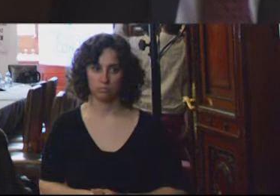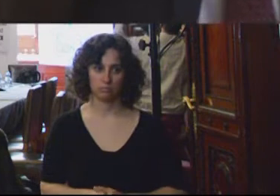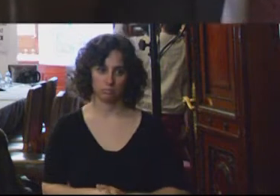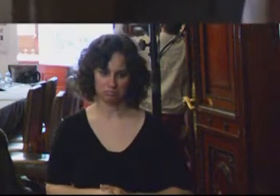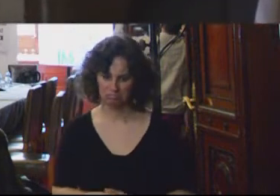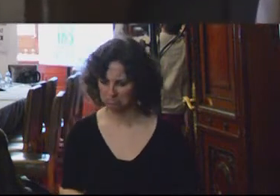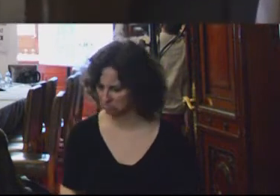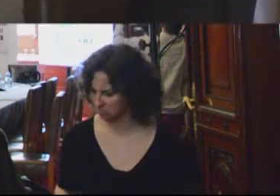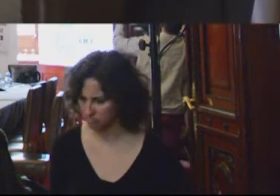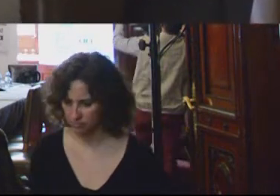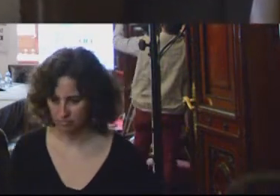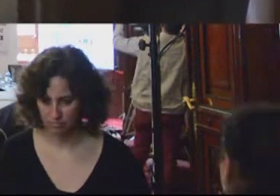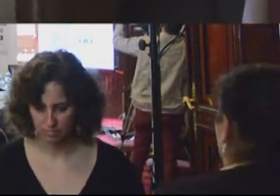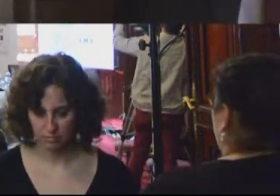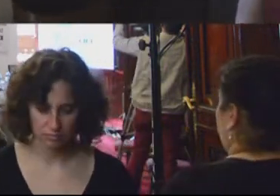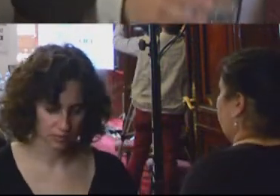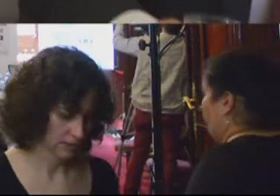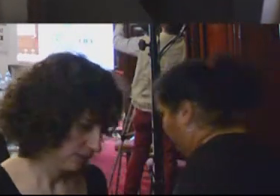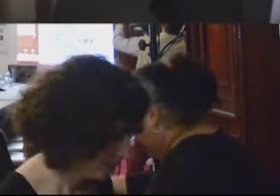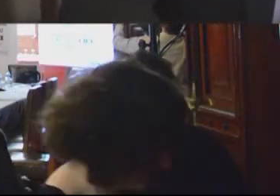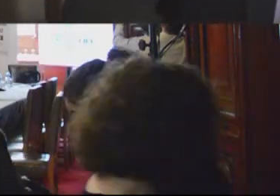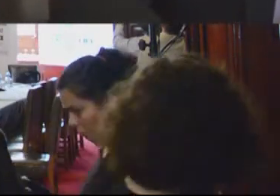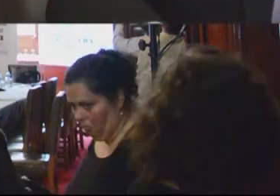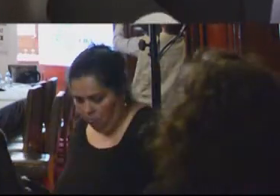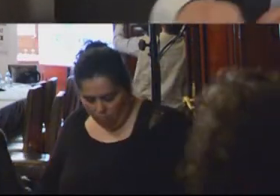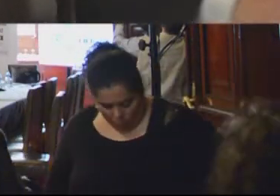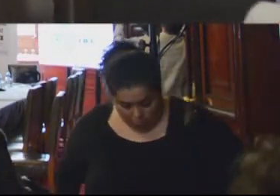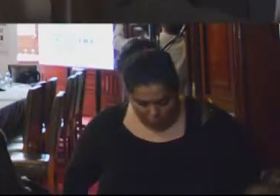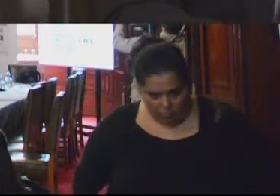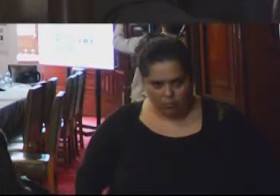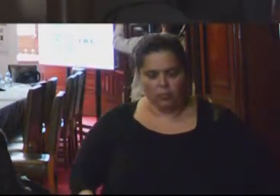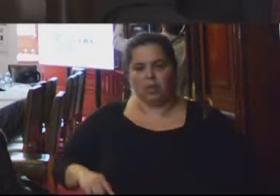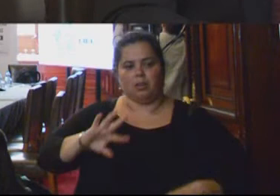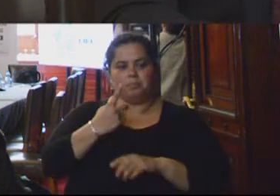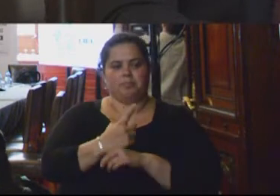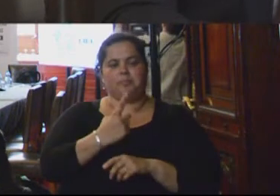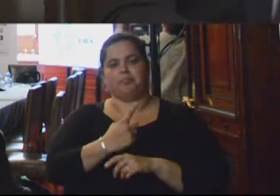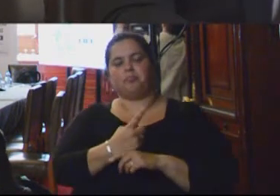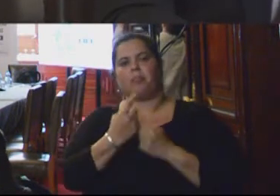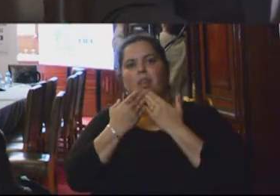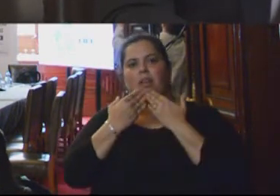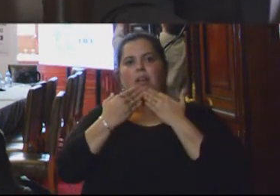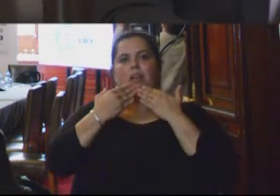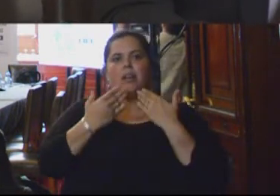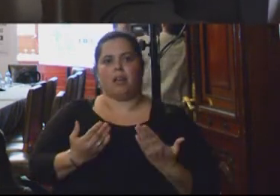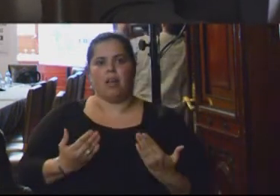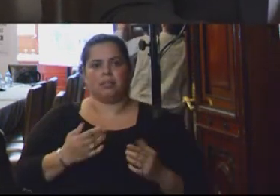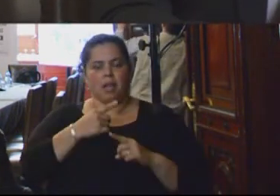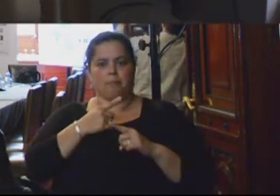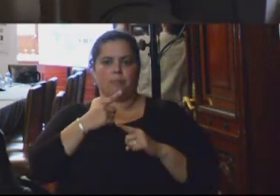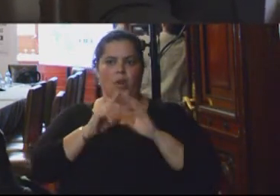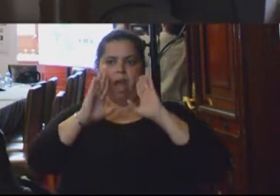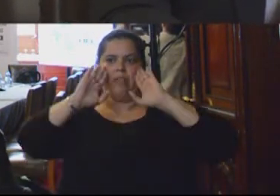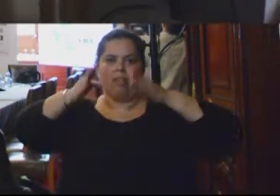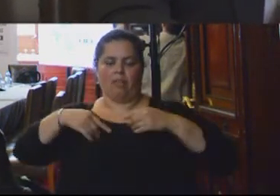Señora Presidenta, señor Comisionado, señor Relator, primero gracias por atender nuestra solicitud